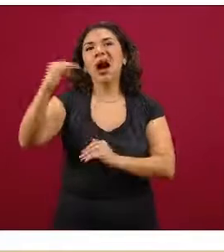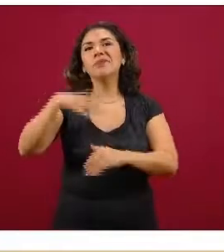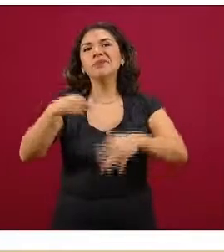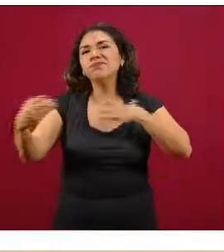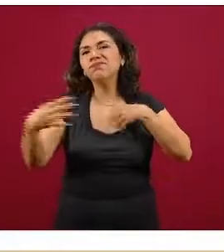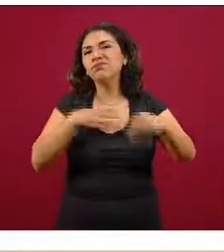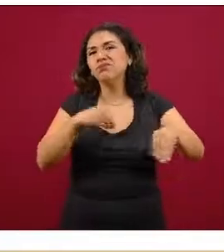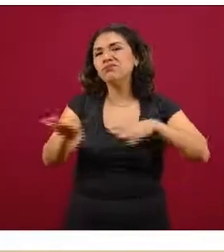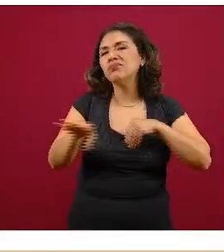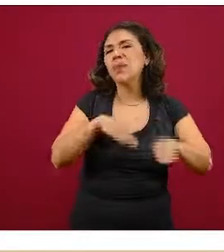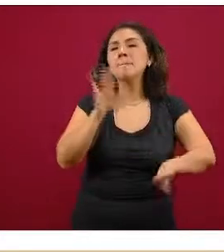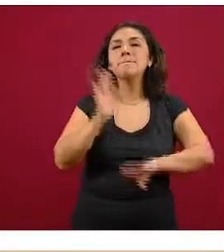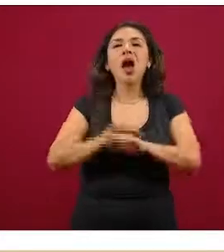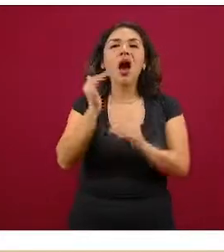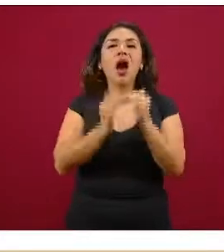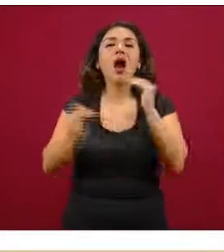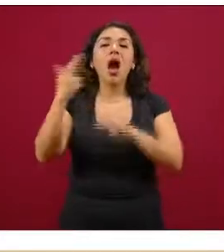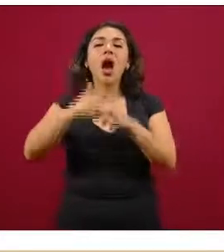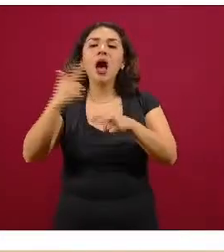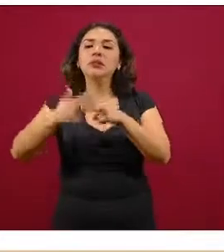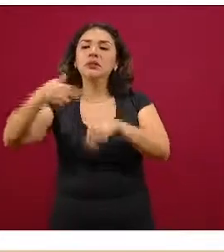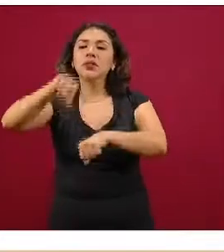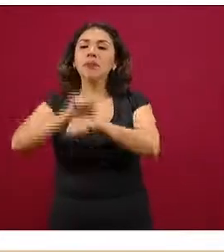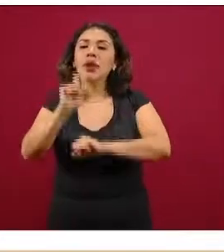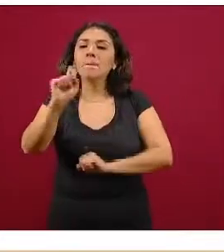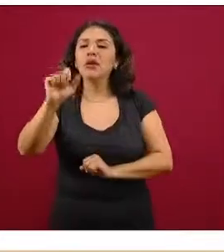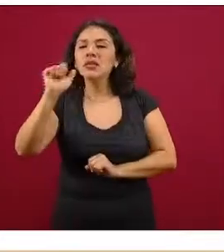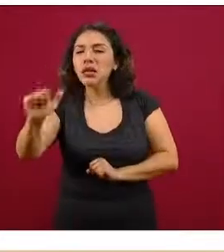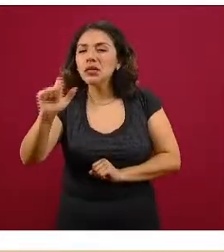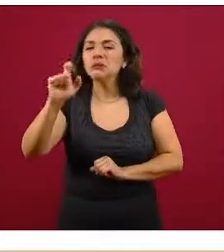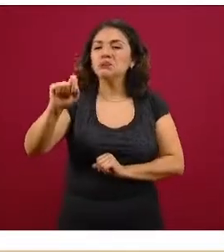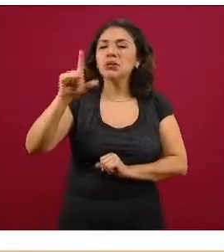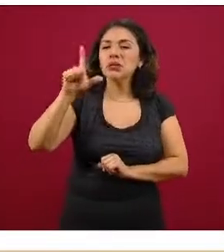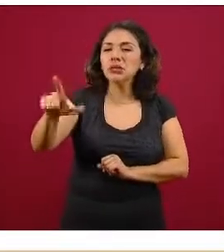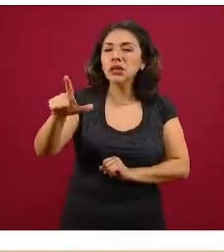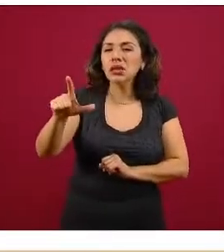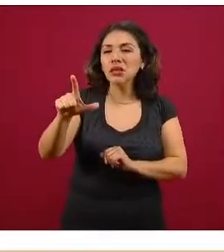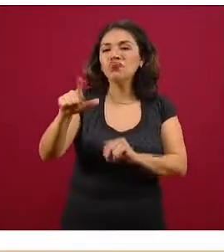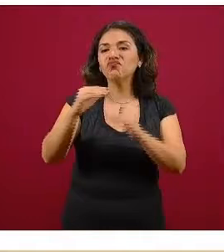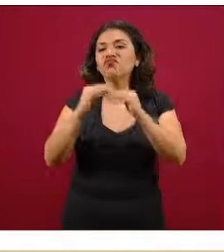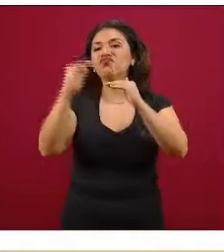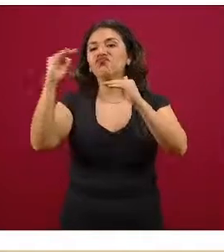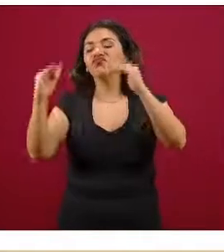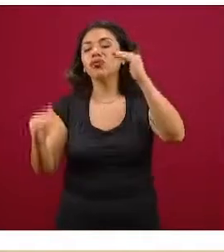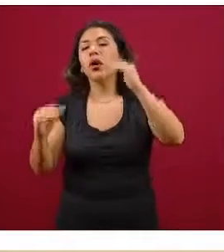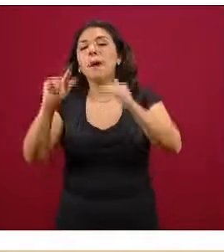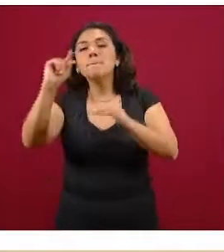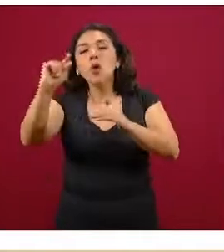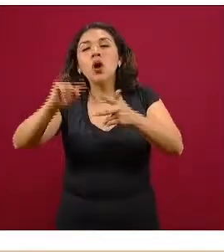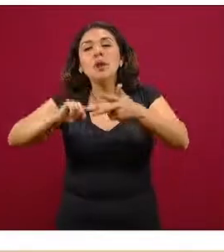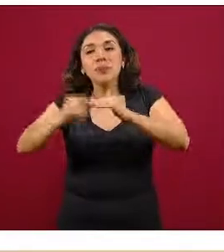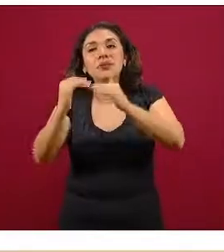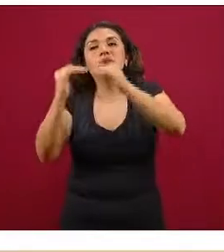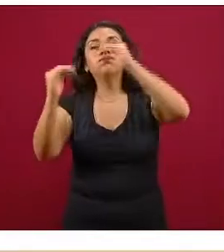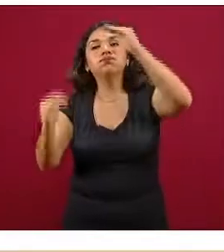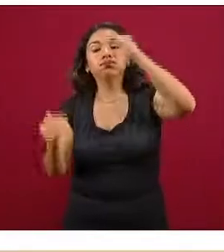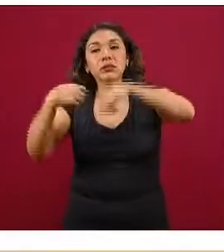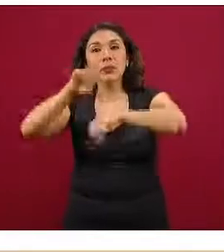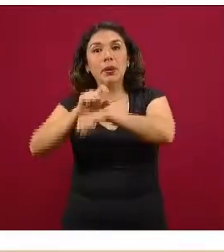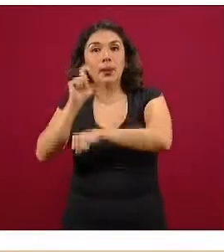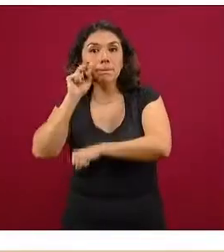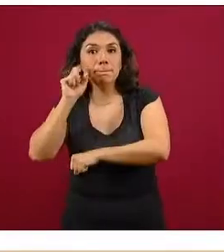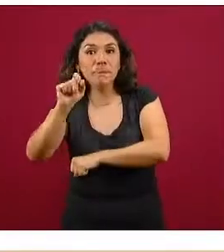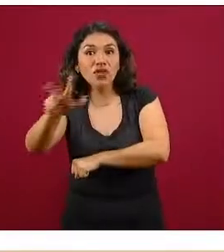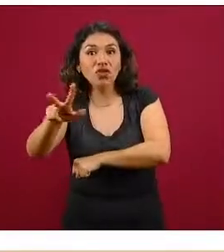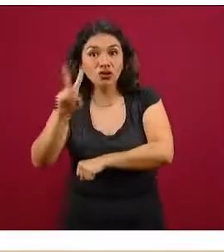dado prácticamente hasta la semana 26-27 y se aprecia un descenso importante en la semana 28. Vamos